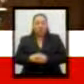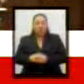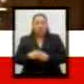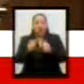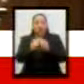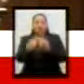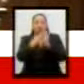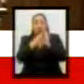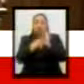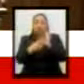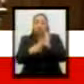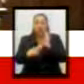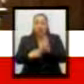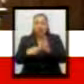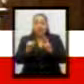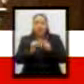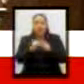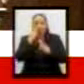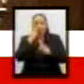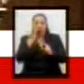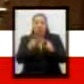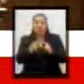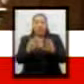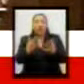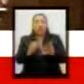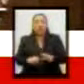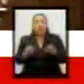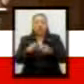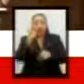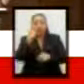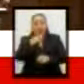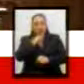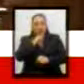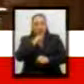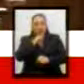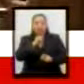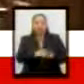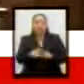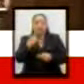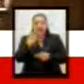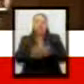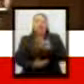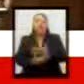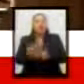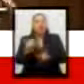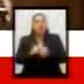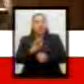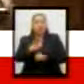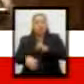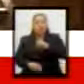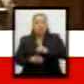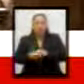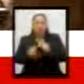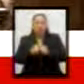de estos programas y de encontrar las perspectivas de género, ¿no? Adicionalmente, encontramos en trámite con un convenio marco